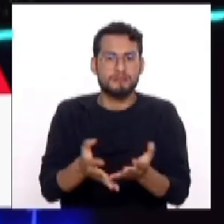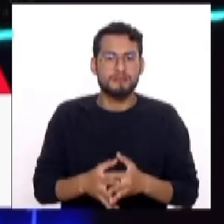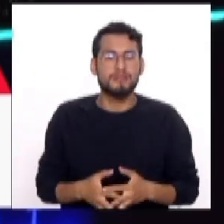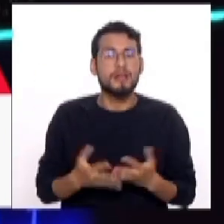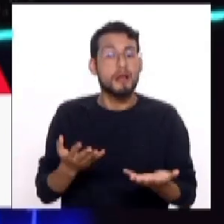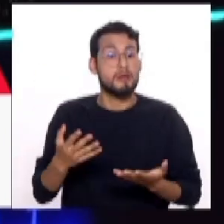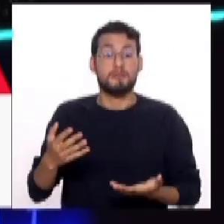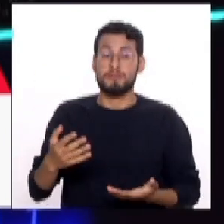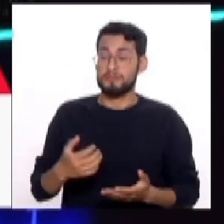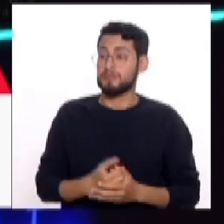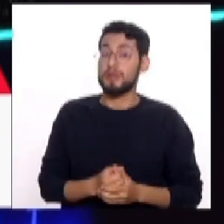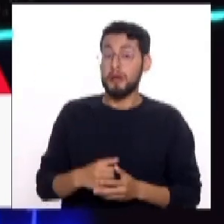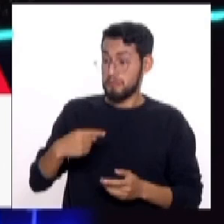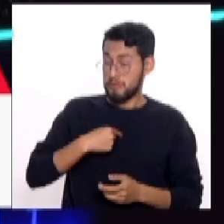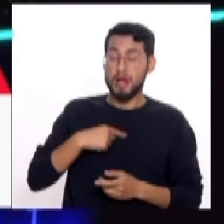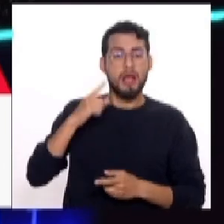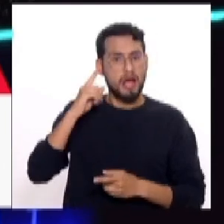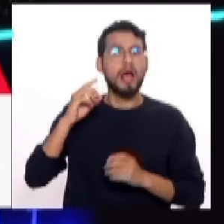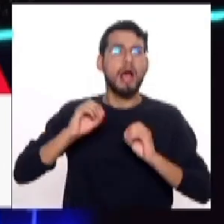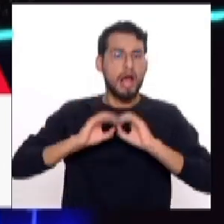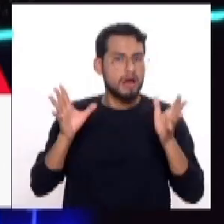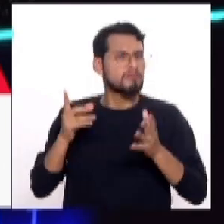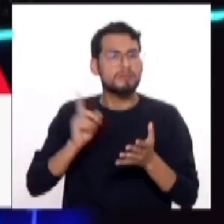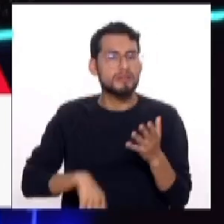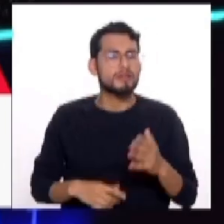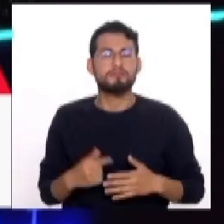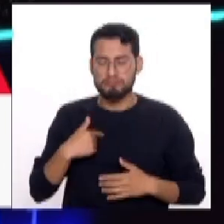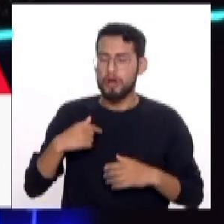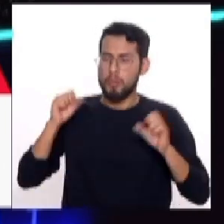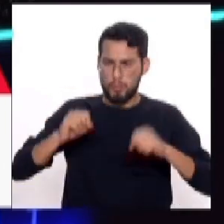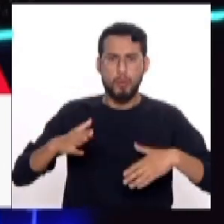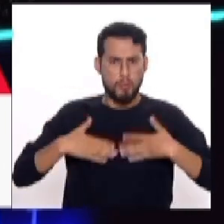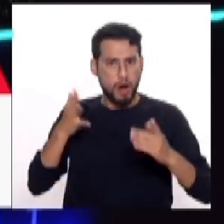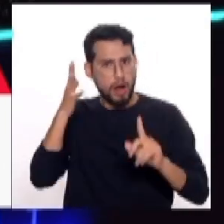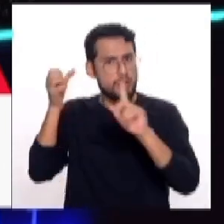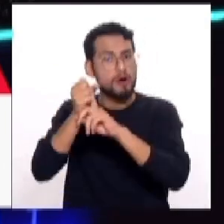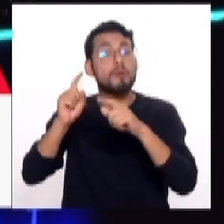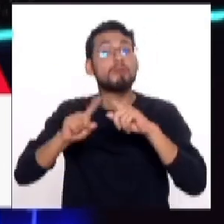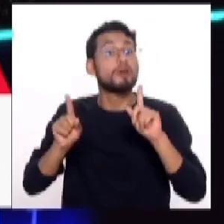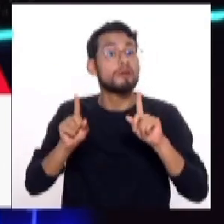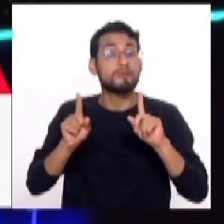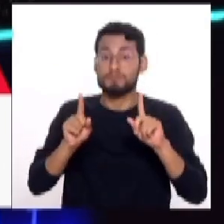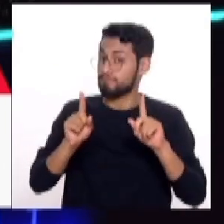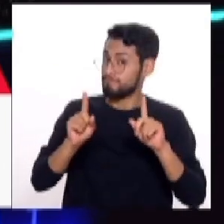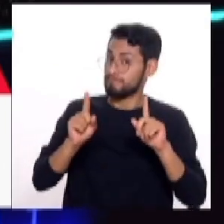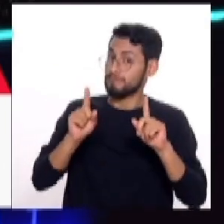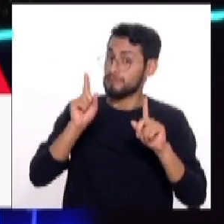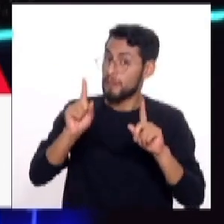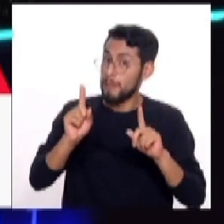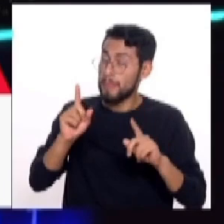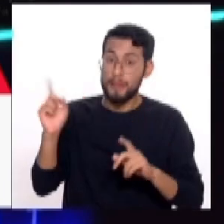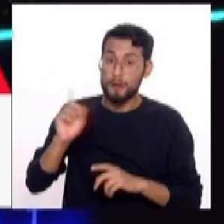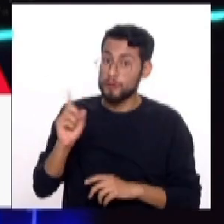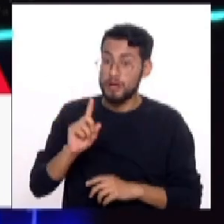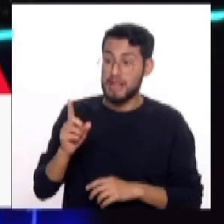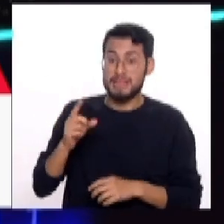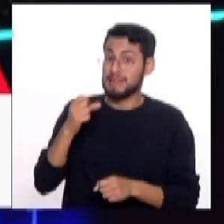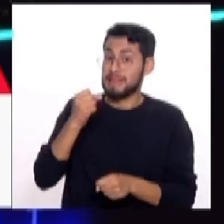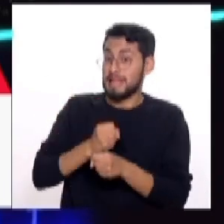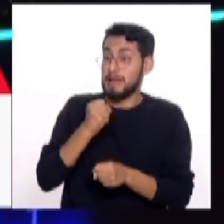a mí me queda claro que eso es algo que podemos lograr pero no es una